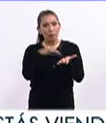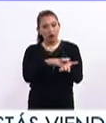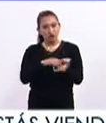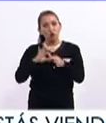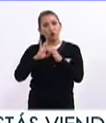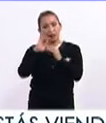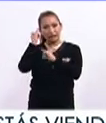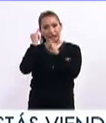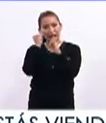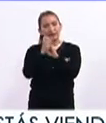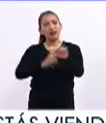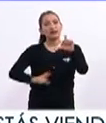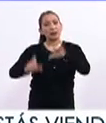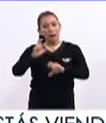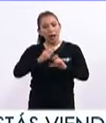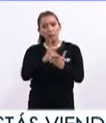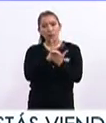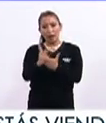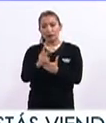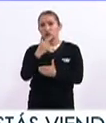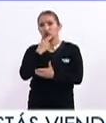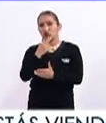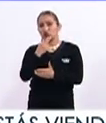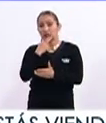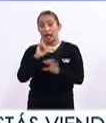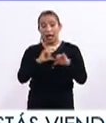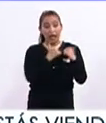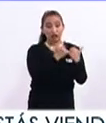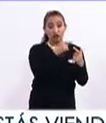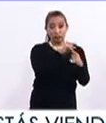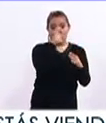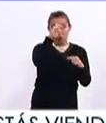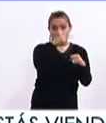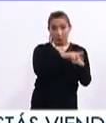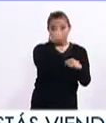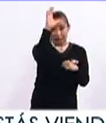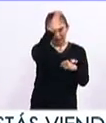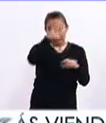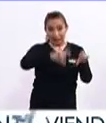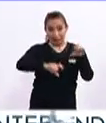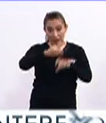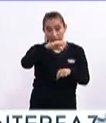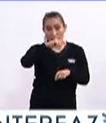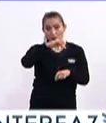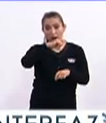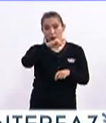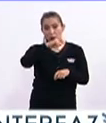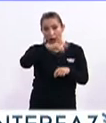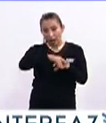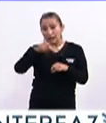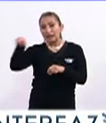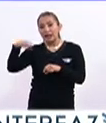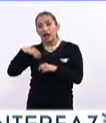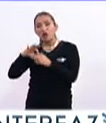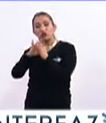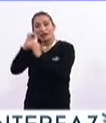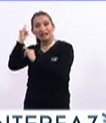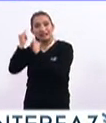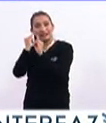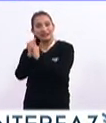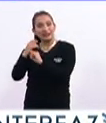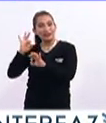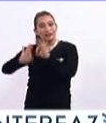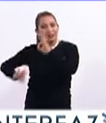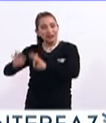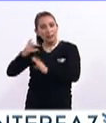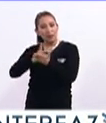Unión Internacional de Química Pura y Aplicada, la Asociación Europea de Ciencia Química y Molecular, y la Unión Internacional